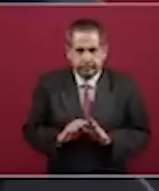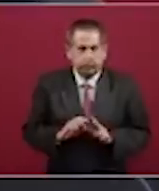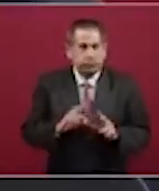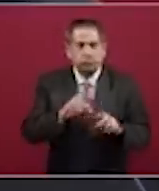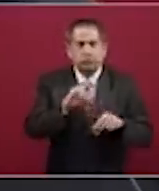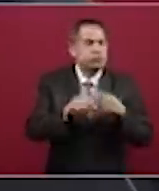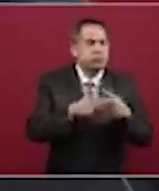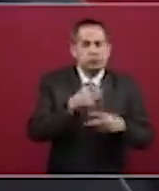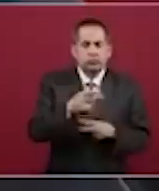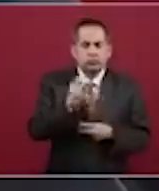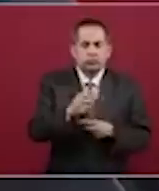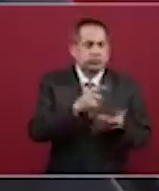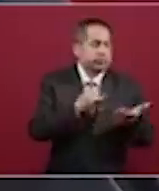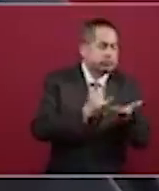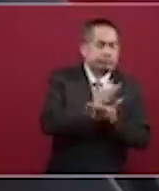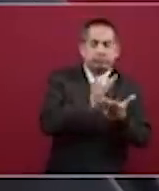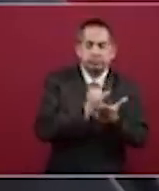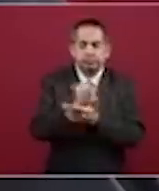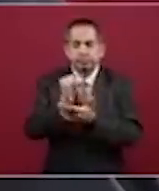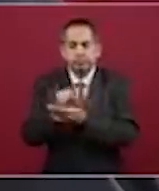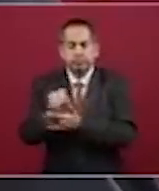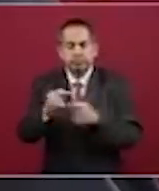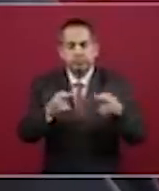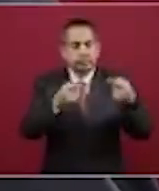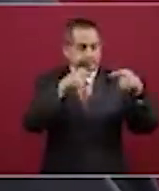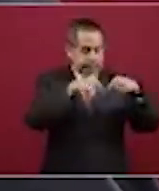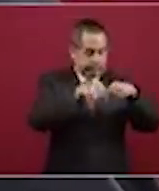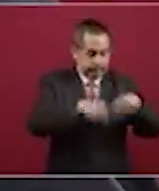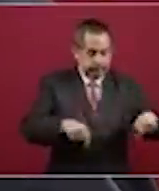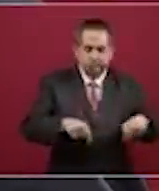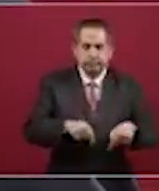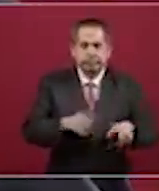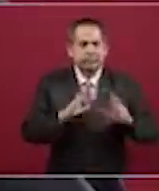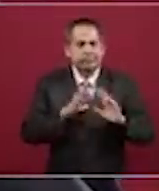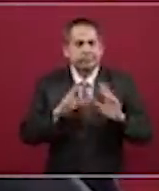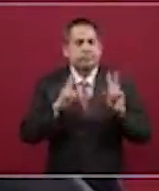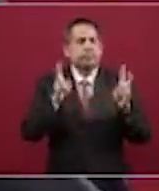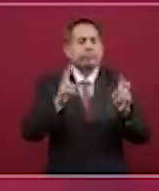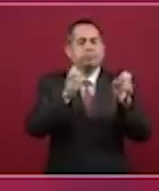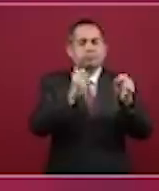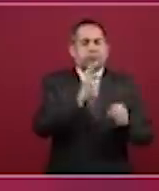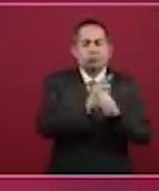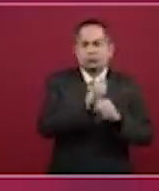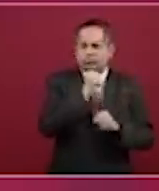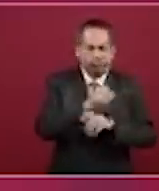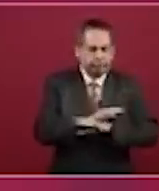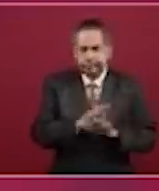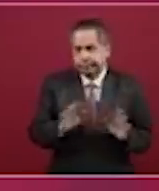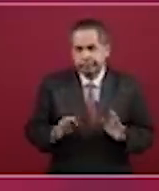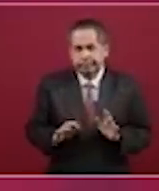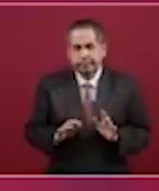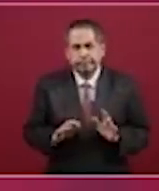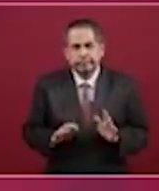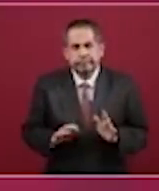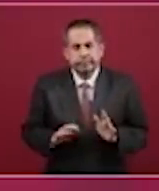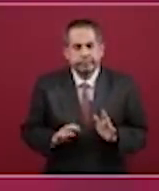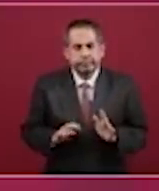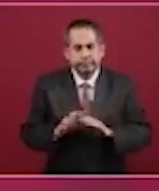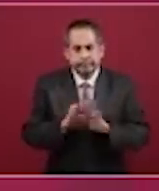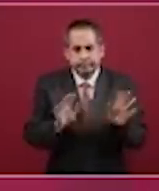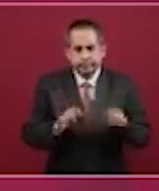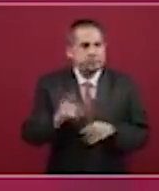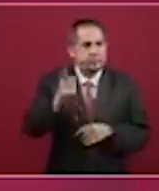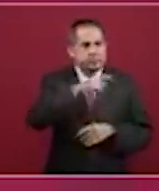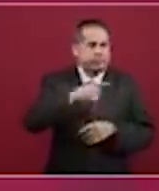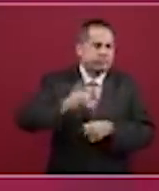son los que deciden en cuanto al tema de seguridad pública? Desde que hubo